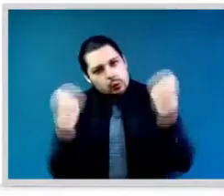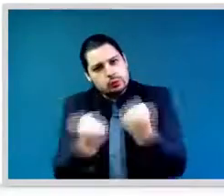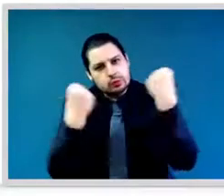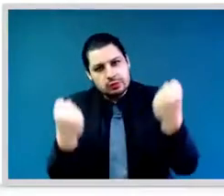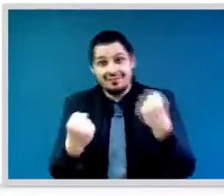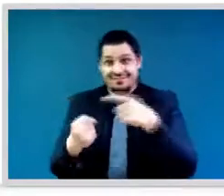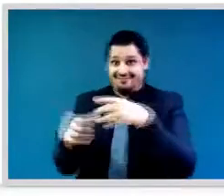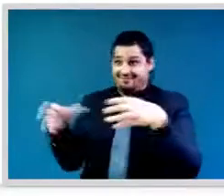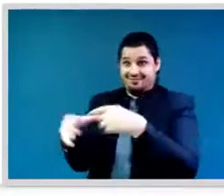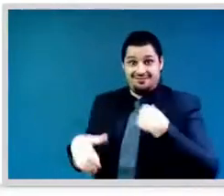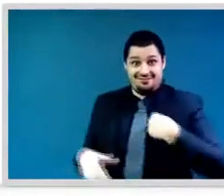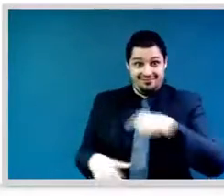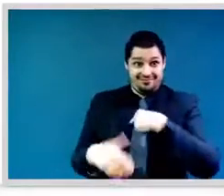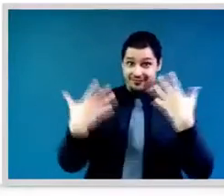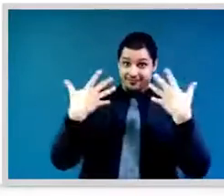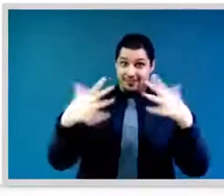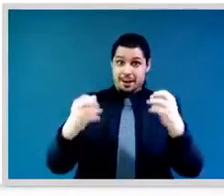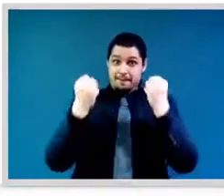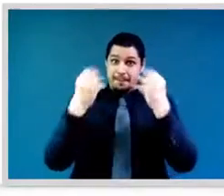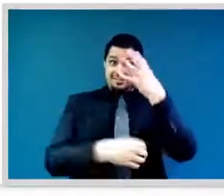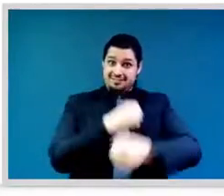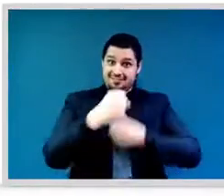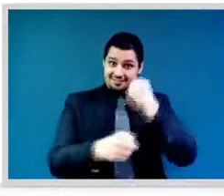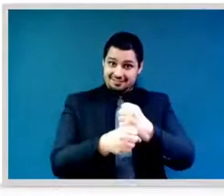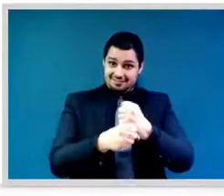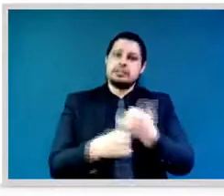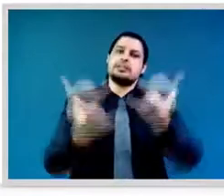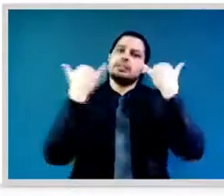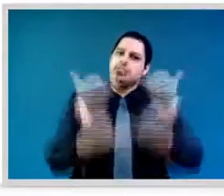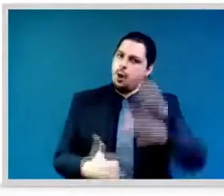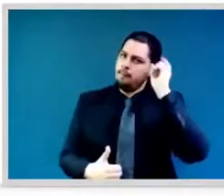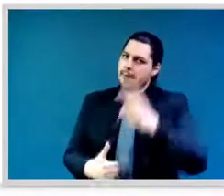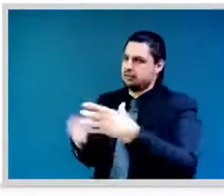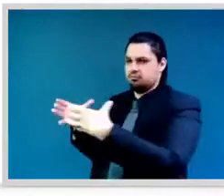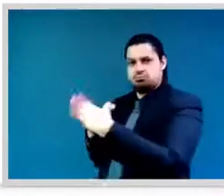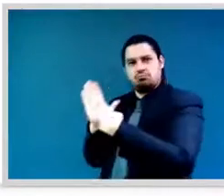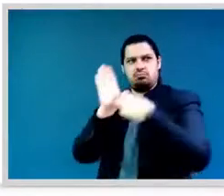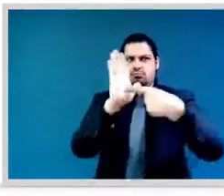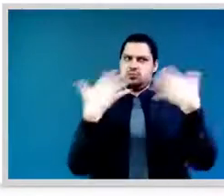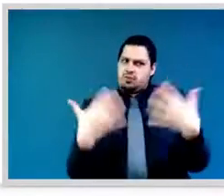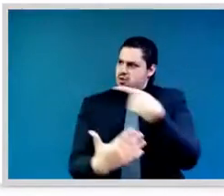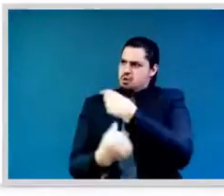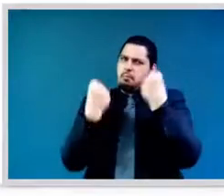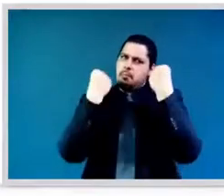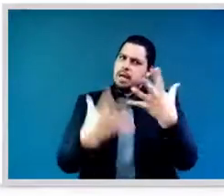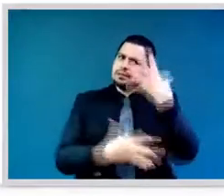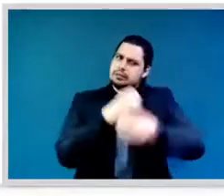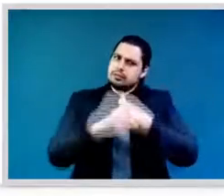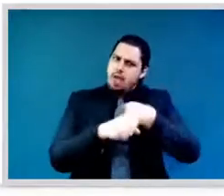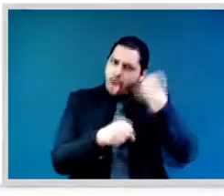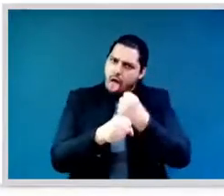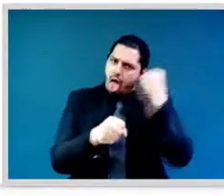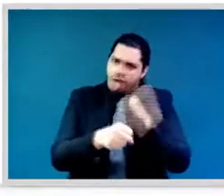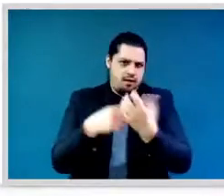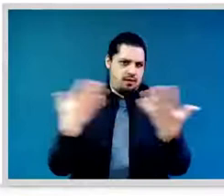que ya ha pasado mucho tiempo y que se precisan acciones inmediatas. Esa